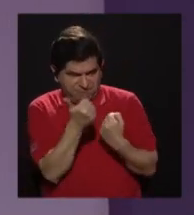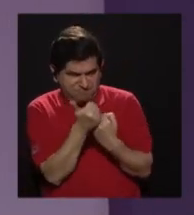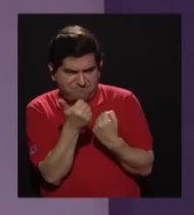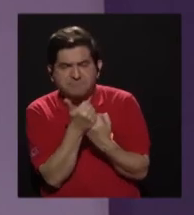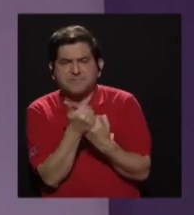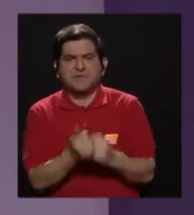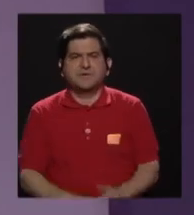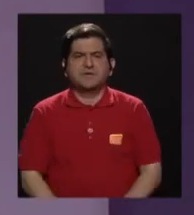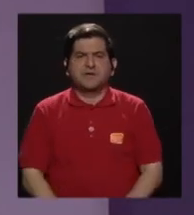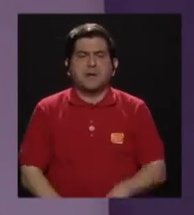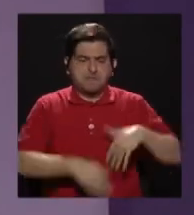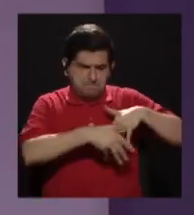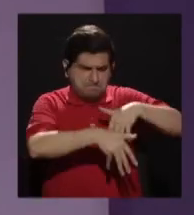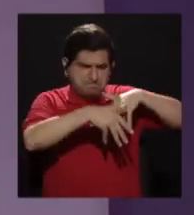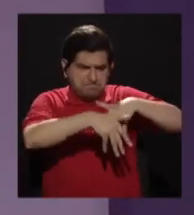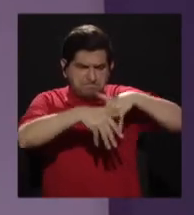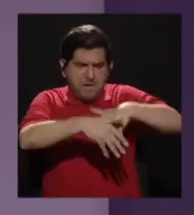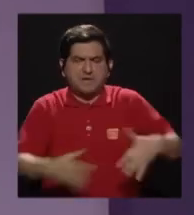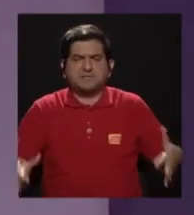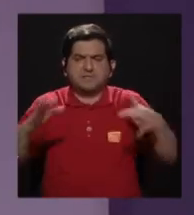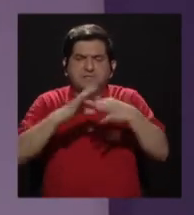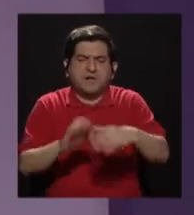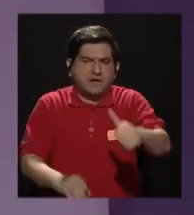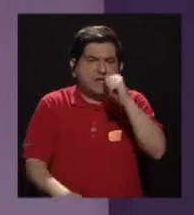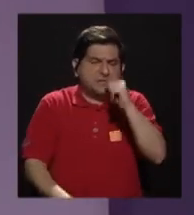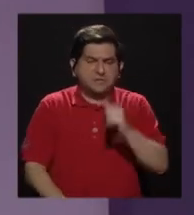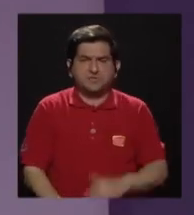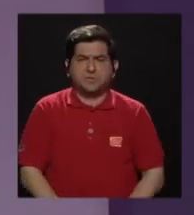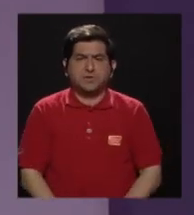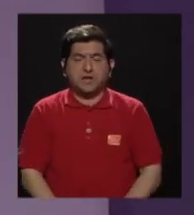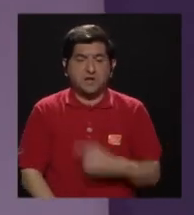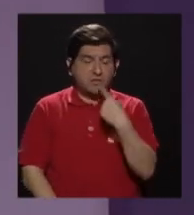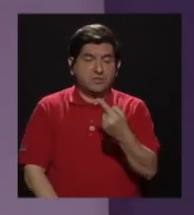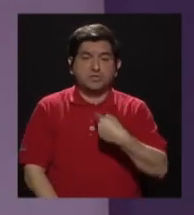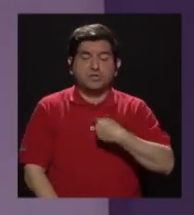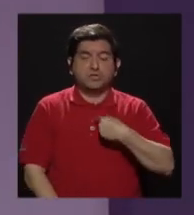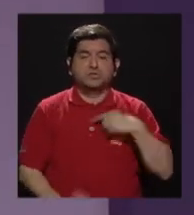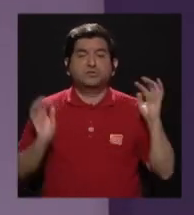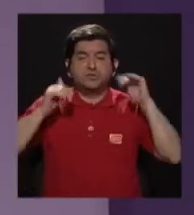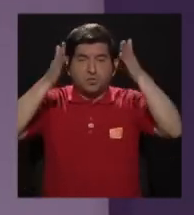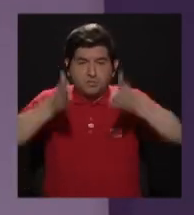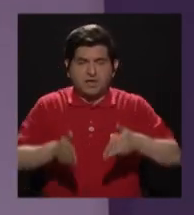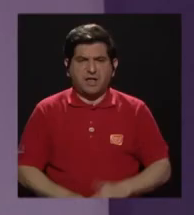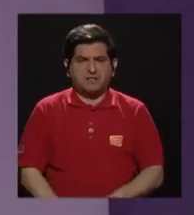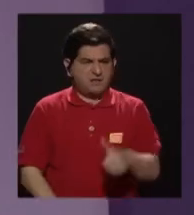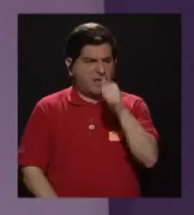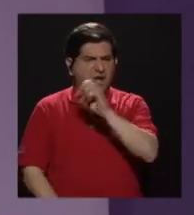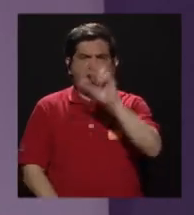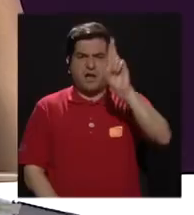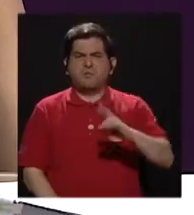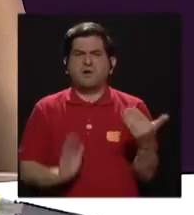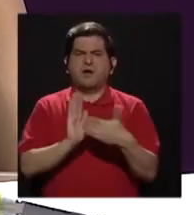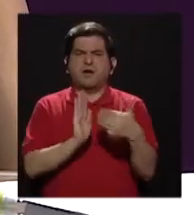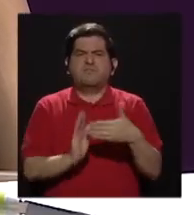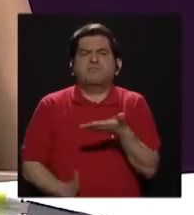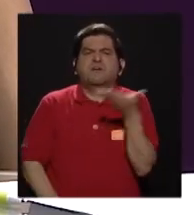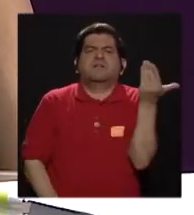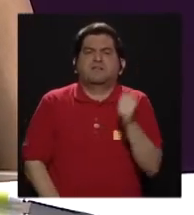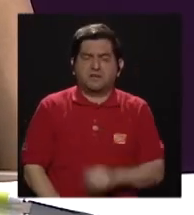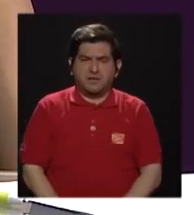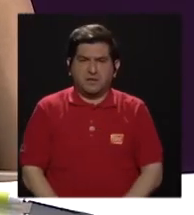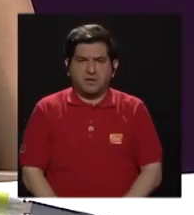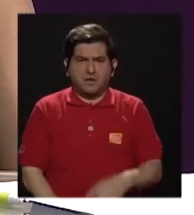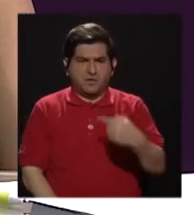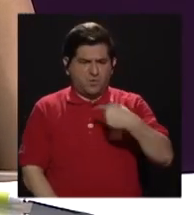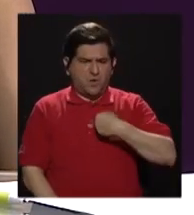sobre marchas, uh-huh, sobre el agua, cualquiera diría, yo soy migrante, ¿y en qué me afecta el agua de Costa Rica? Uh-huh. ¿O en qué me afecta a